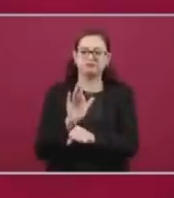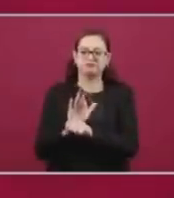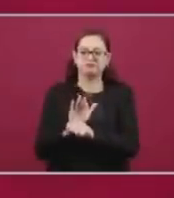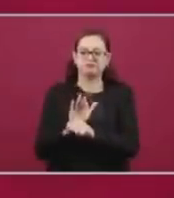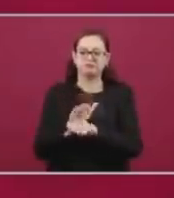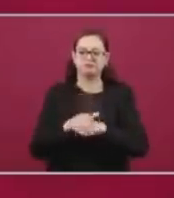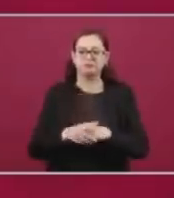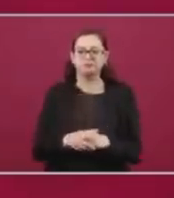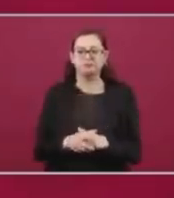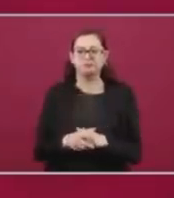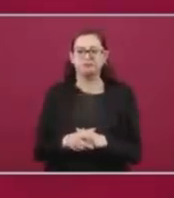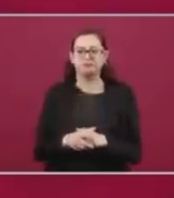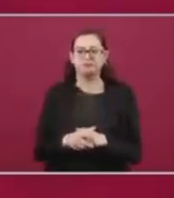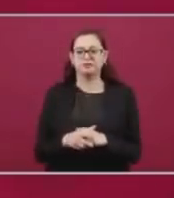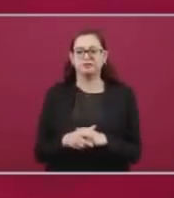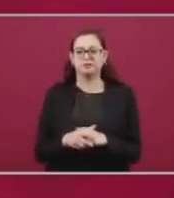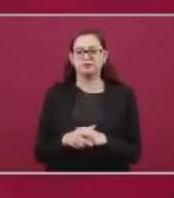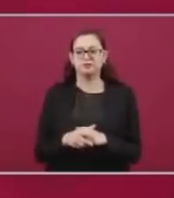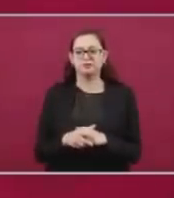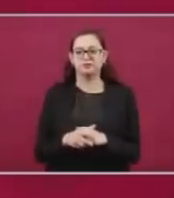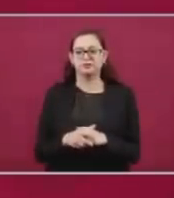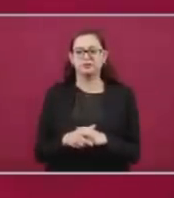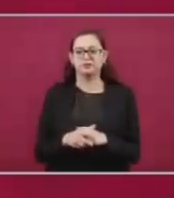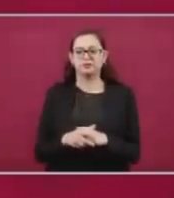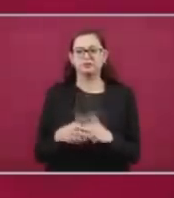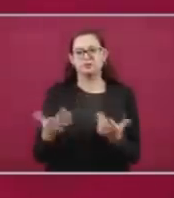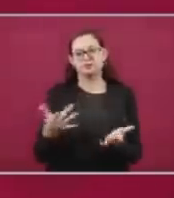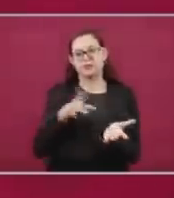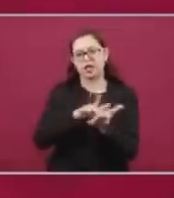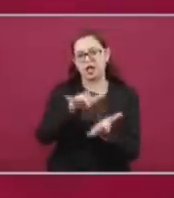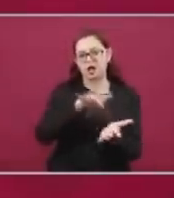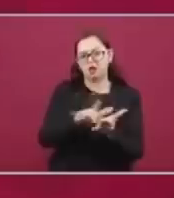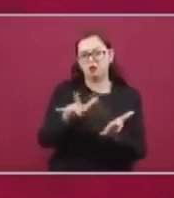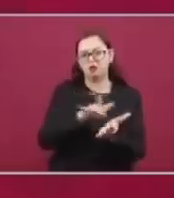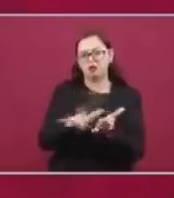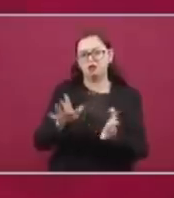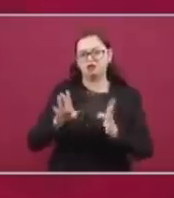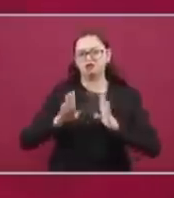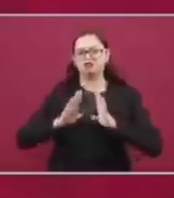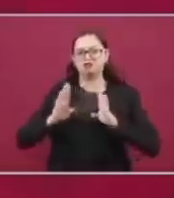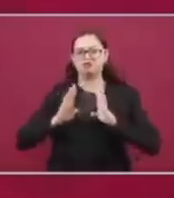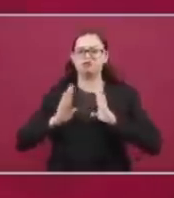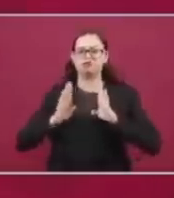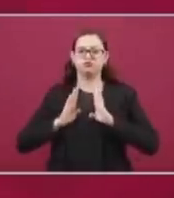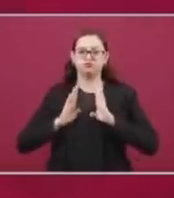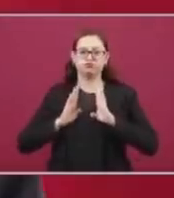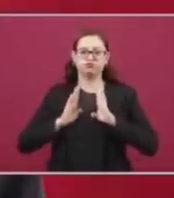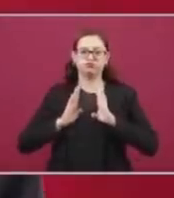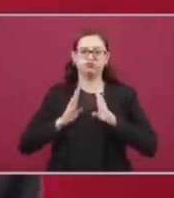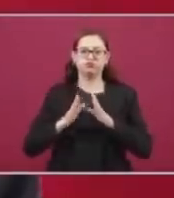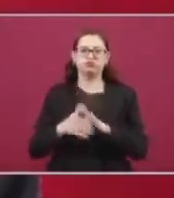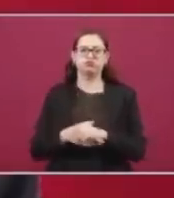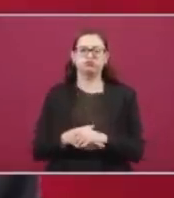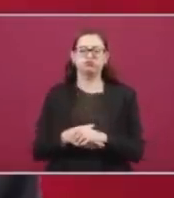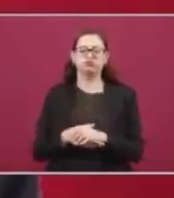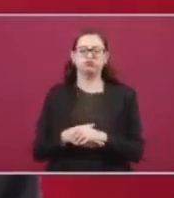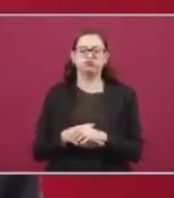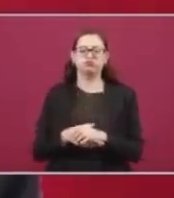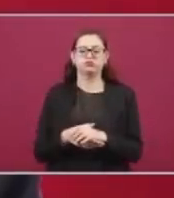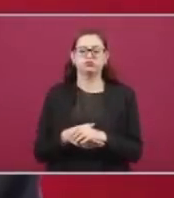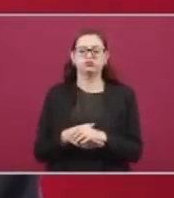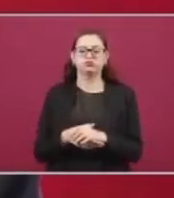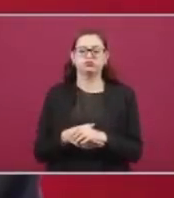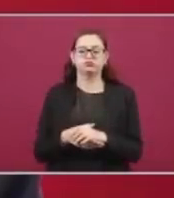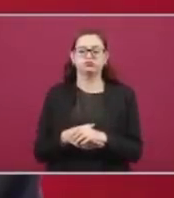apoyo de las Fuerzas Armadas, con el apoyo